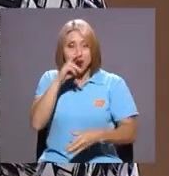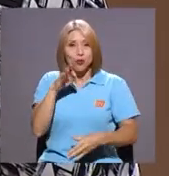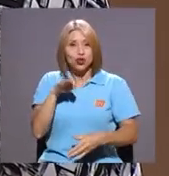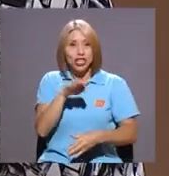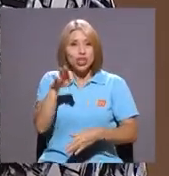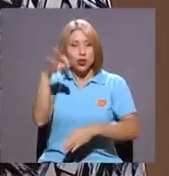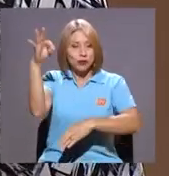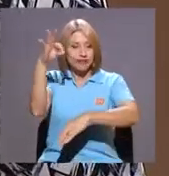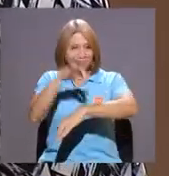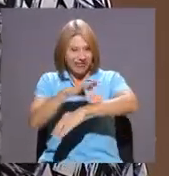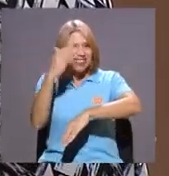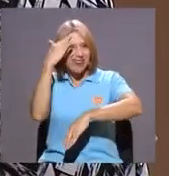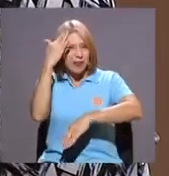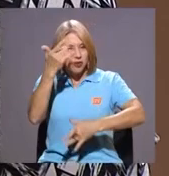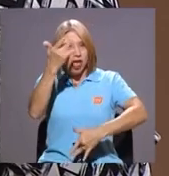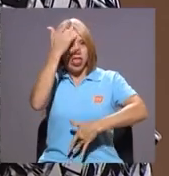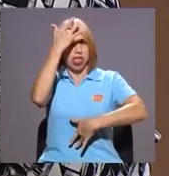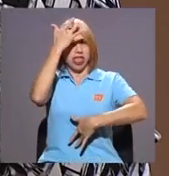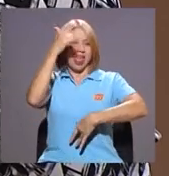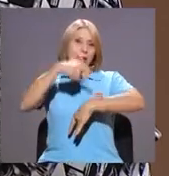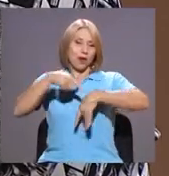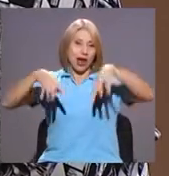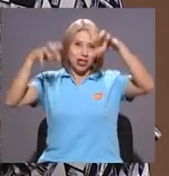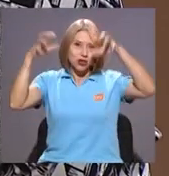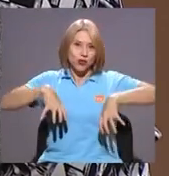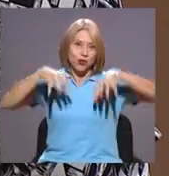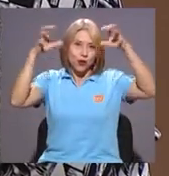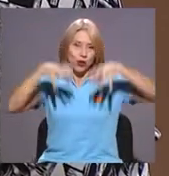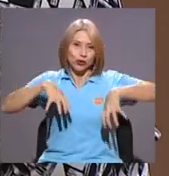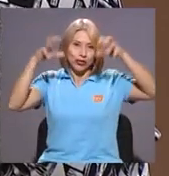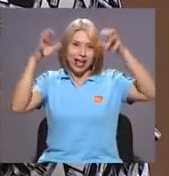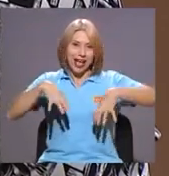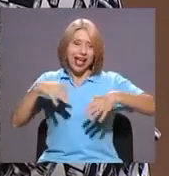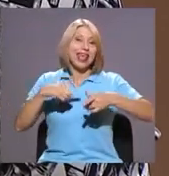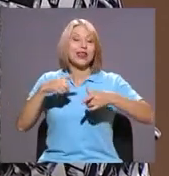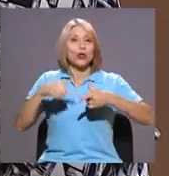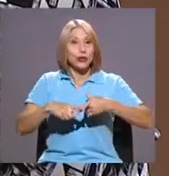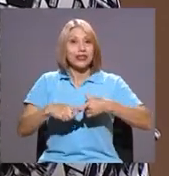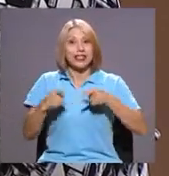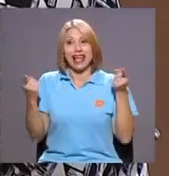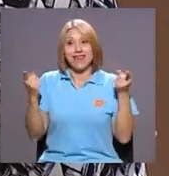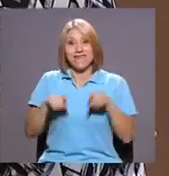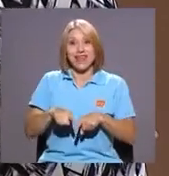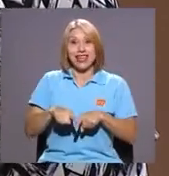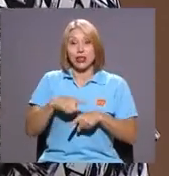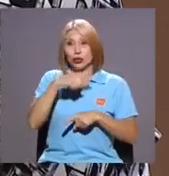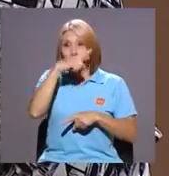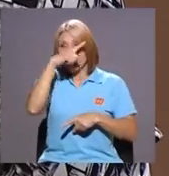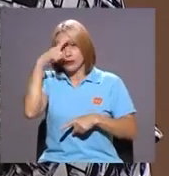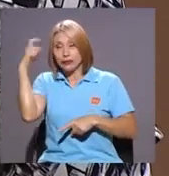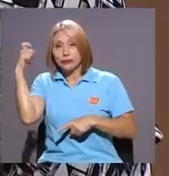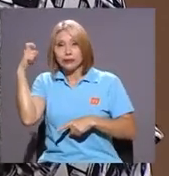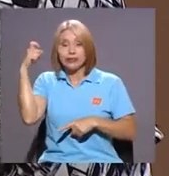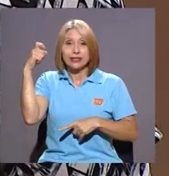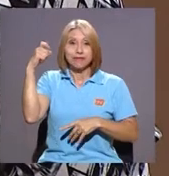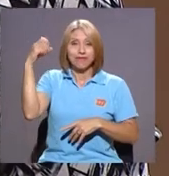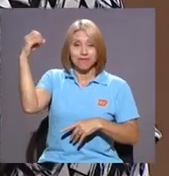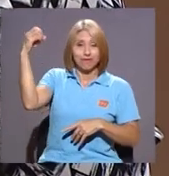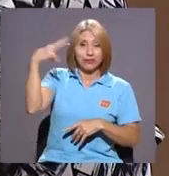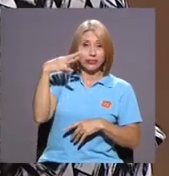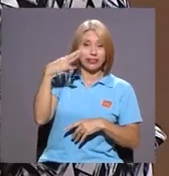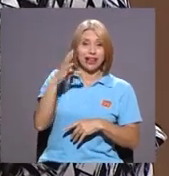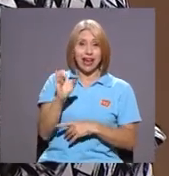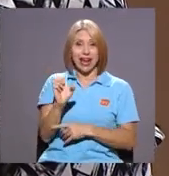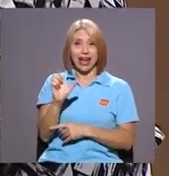cuando se dispara en esa época lluviosa, ¿verdad? Entonces, esos efectos del el Niño que genera en el país realmente